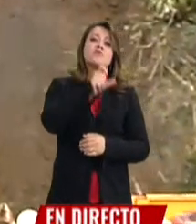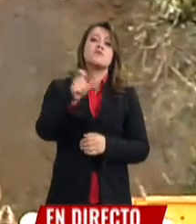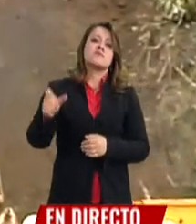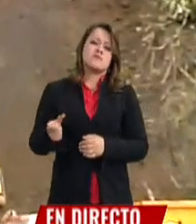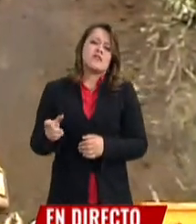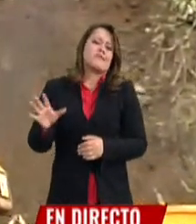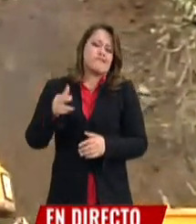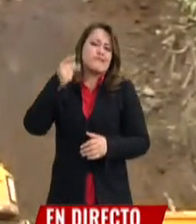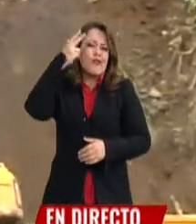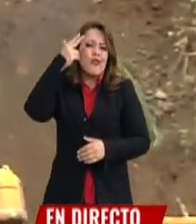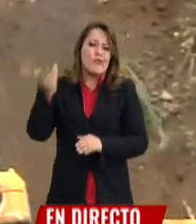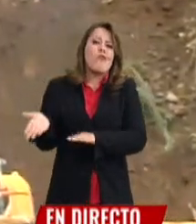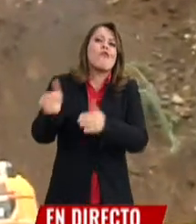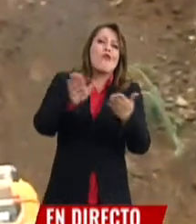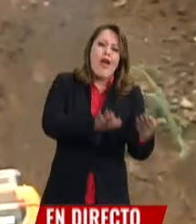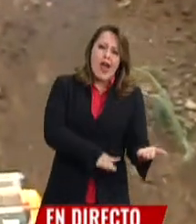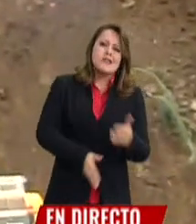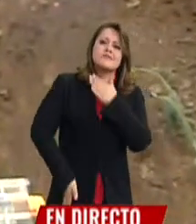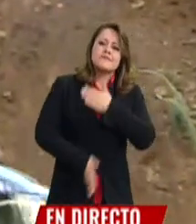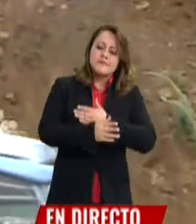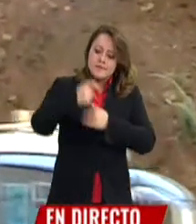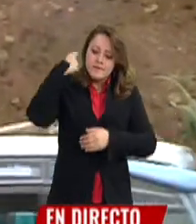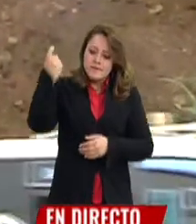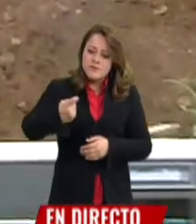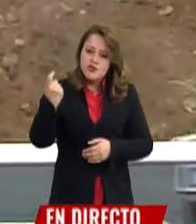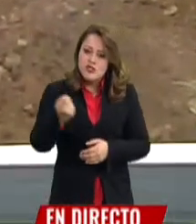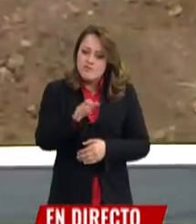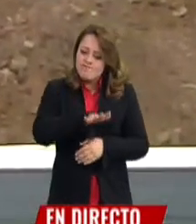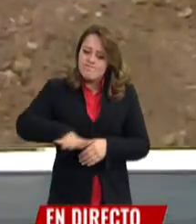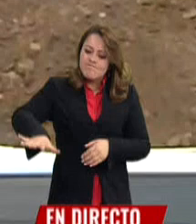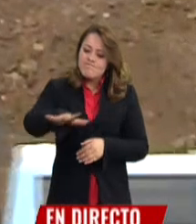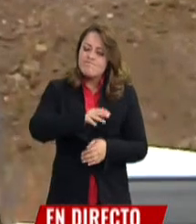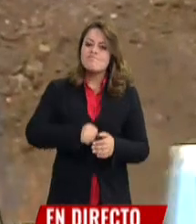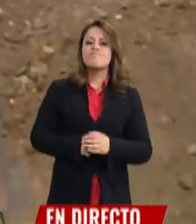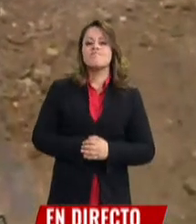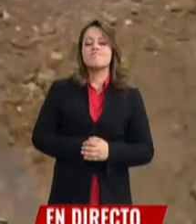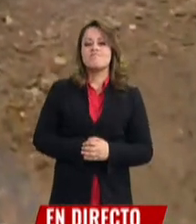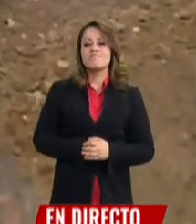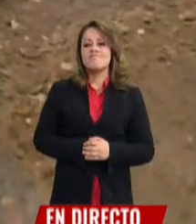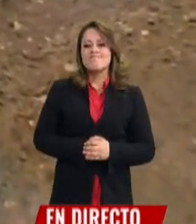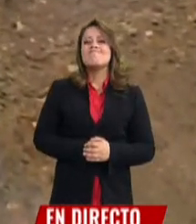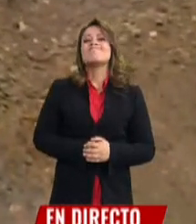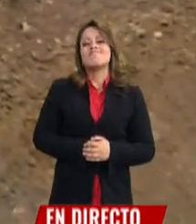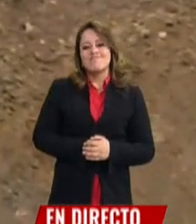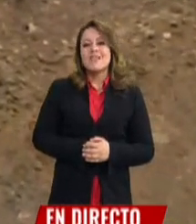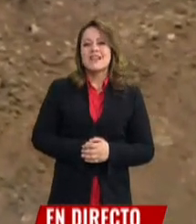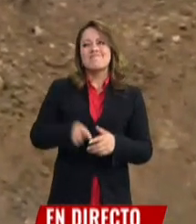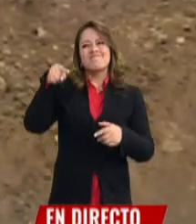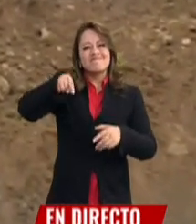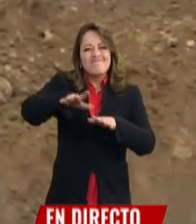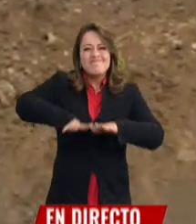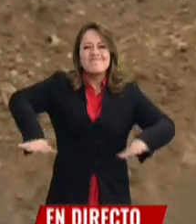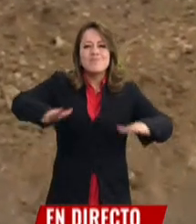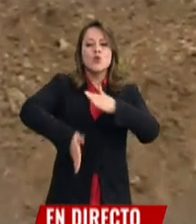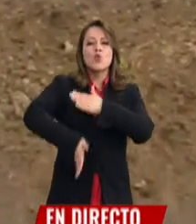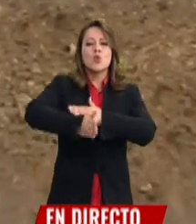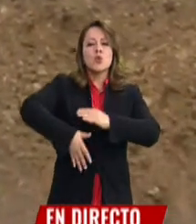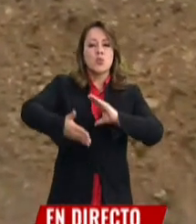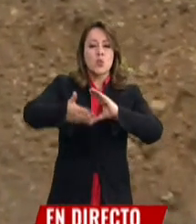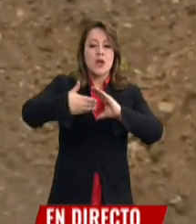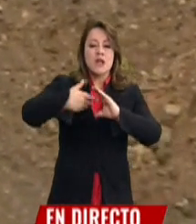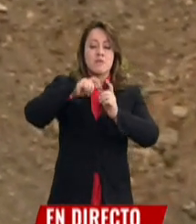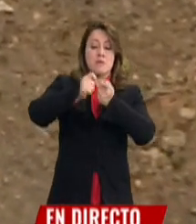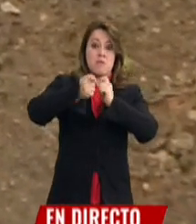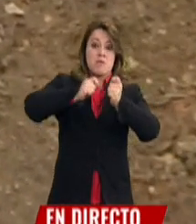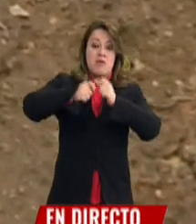la parte alta de la montaña donde funcionaba la cantera Las Nieves. Y es que el retraso de las lluvias también afectó el